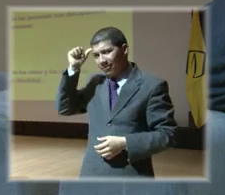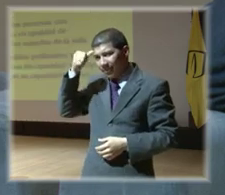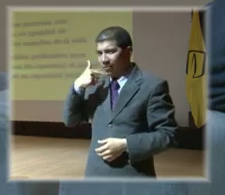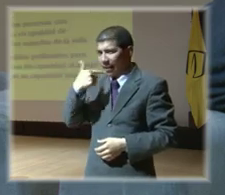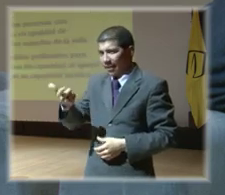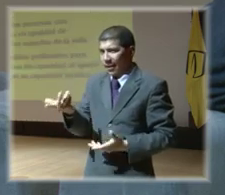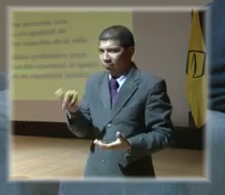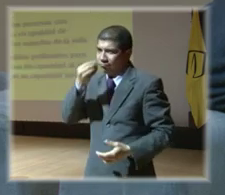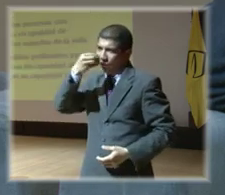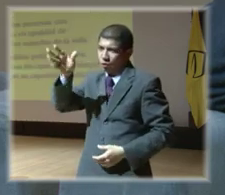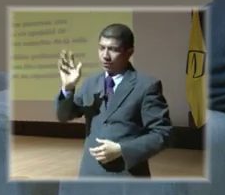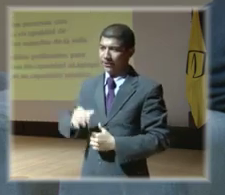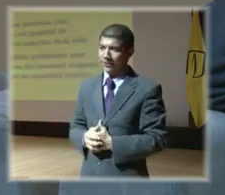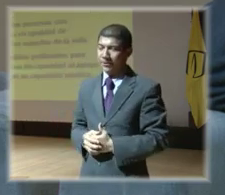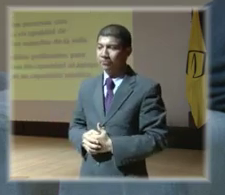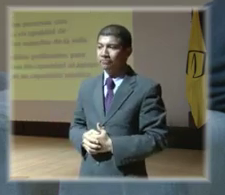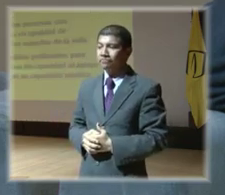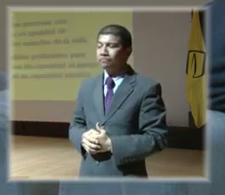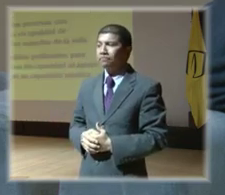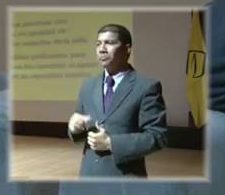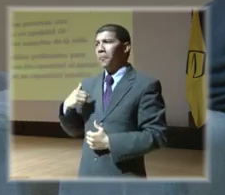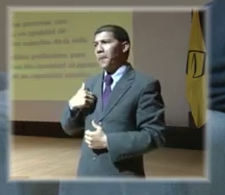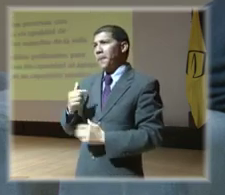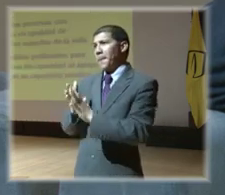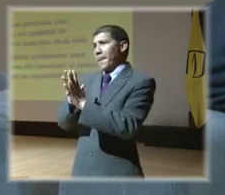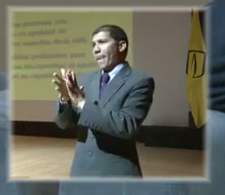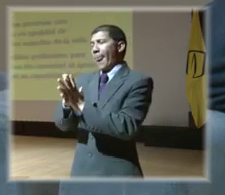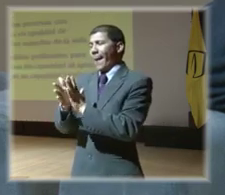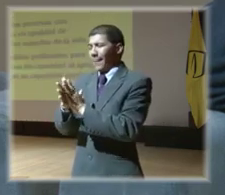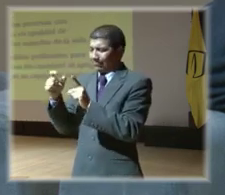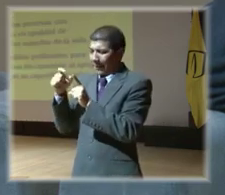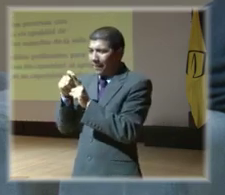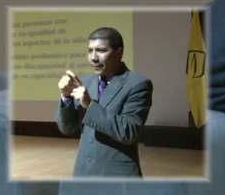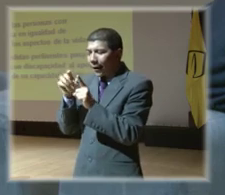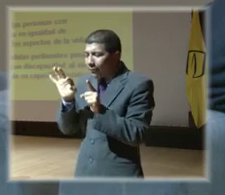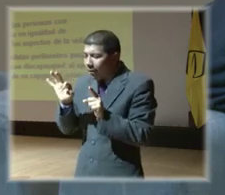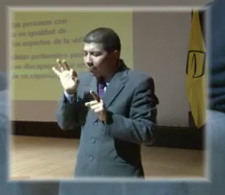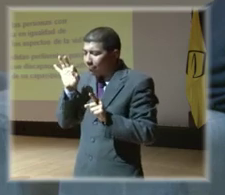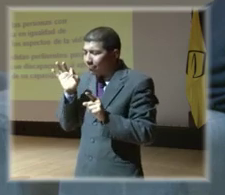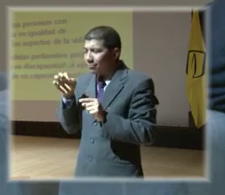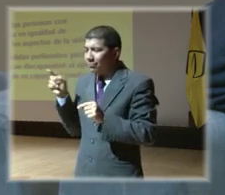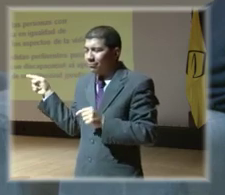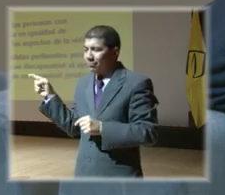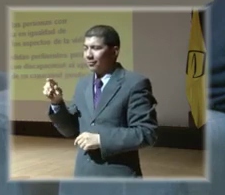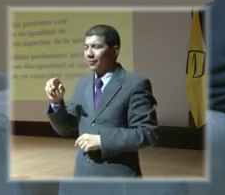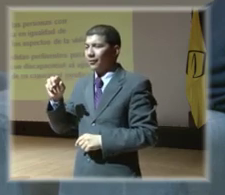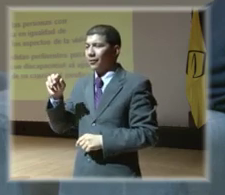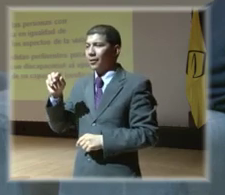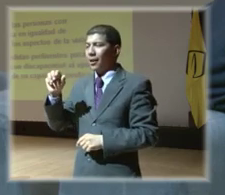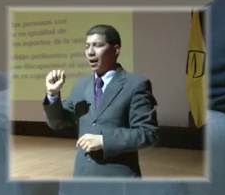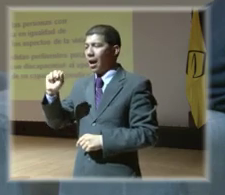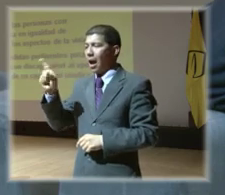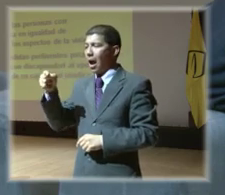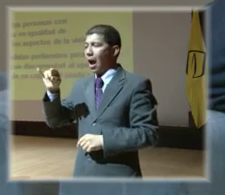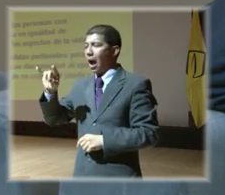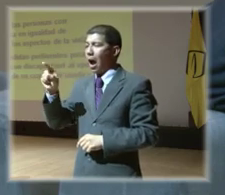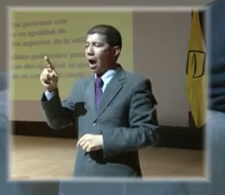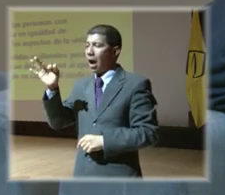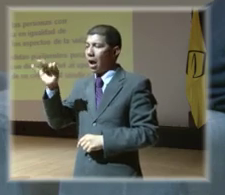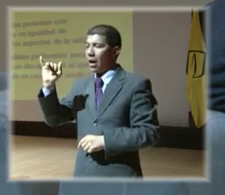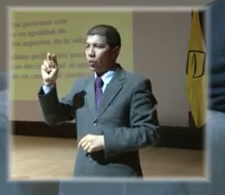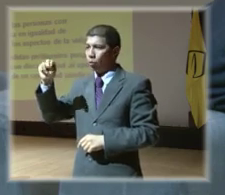Tomo aquí un concepto que dijo Agustina, y es